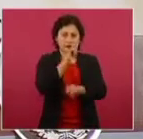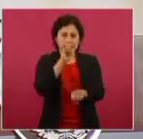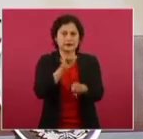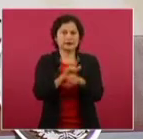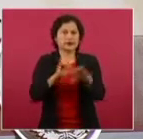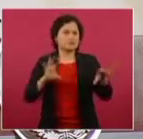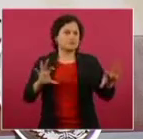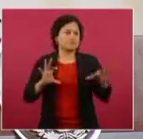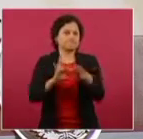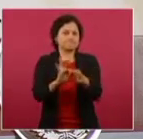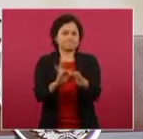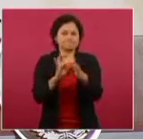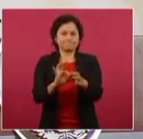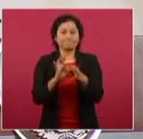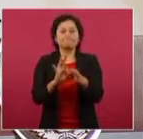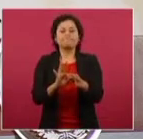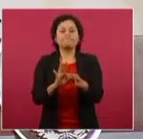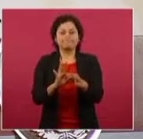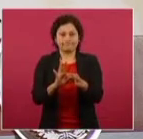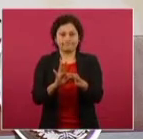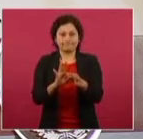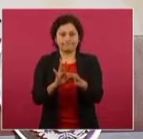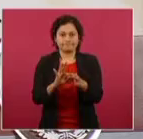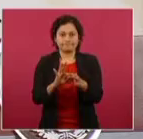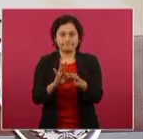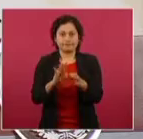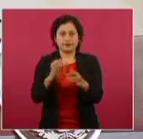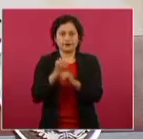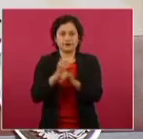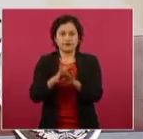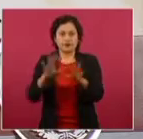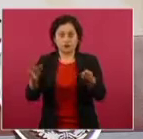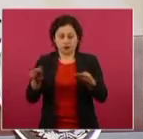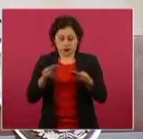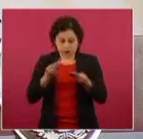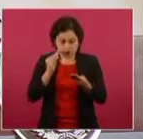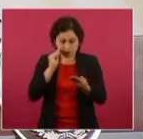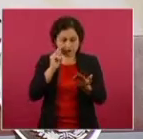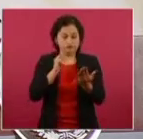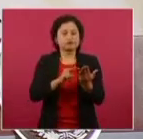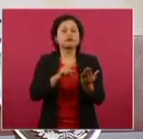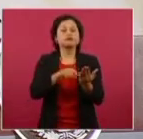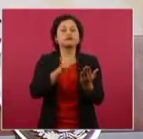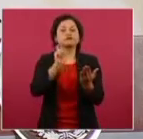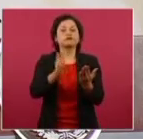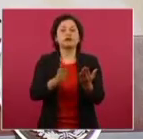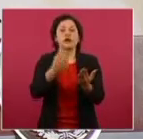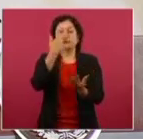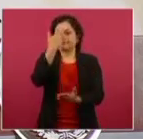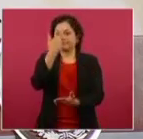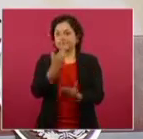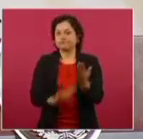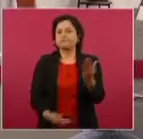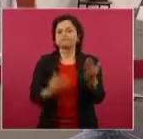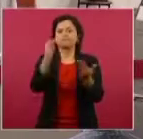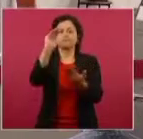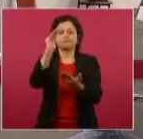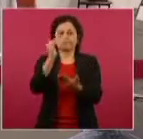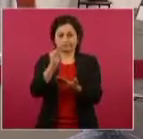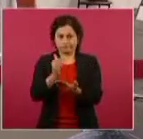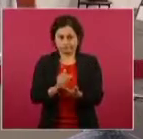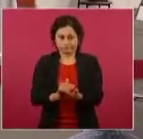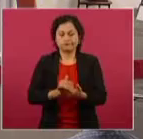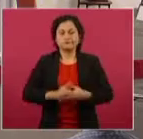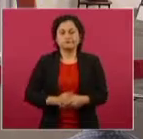y municipales que se refleja en la baja de la incidencia delictiva. Hoy se trabaja